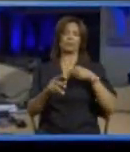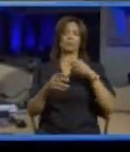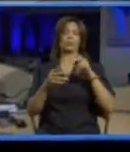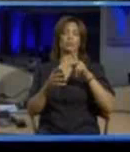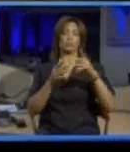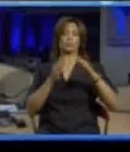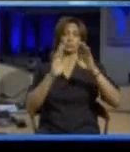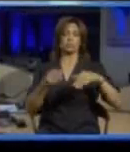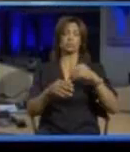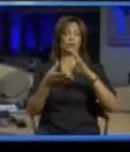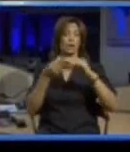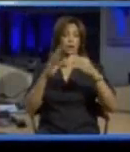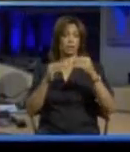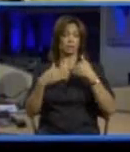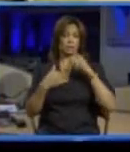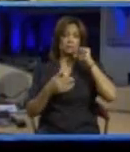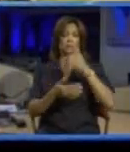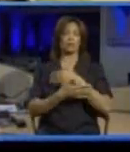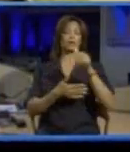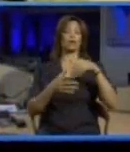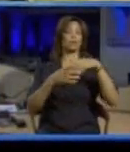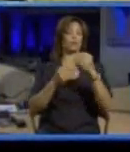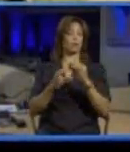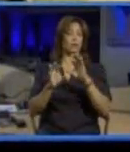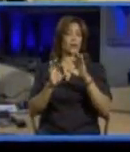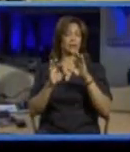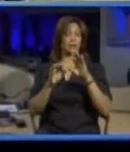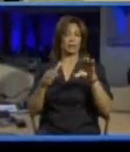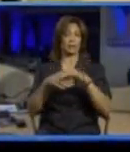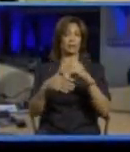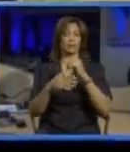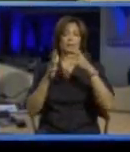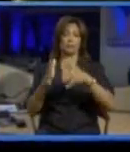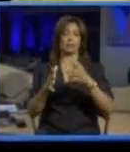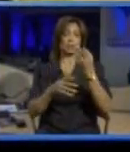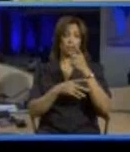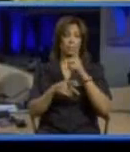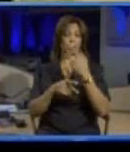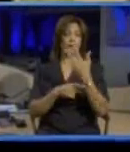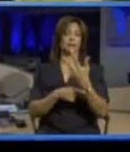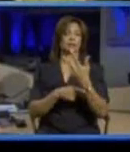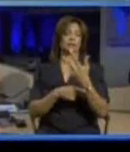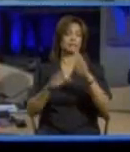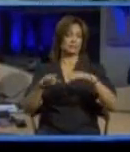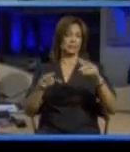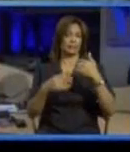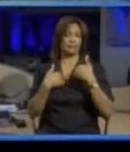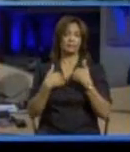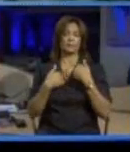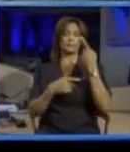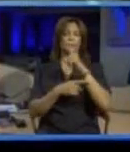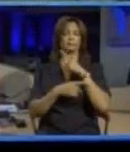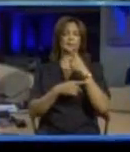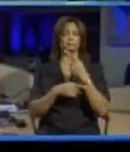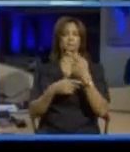contaron que su esposo tenía una hija fuera del matrimonio. La joven dejó en la orfandad a tres menores, teniendo